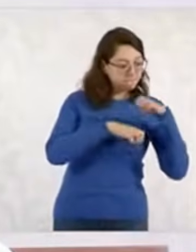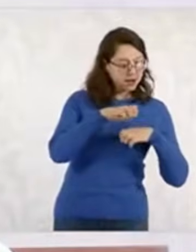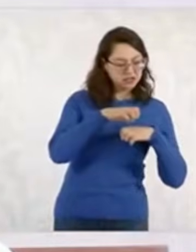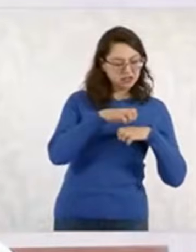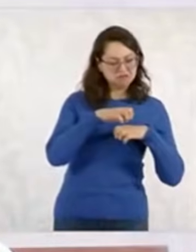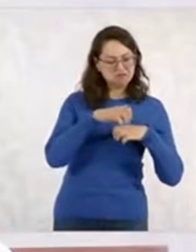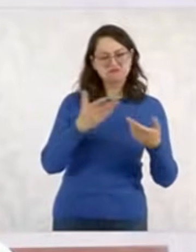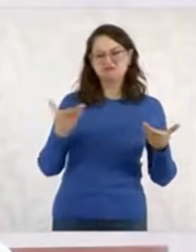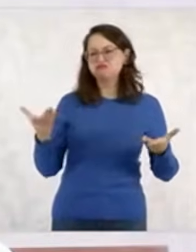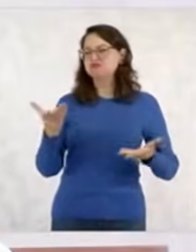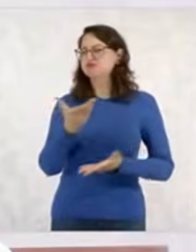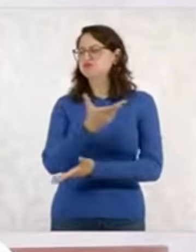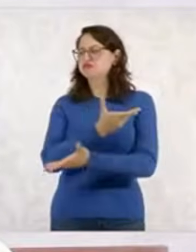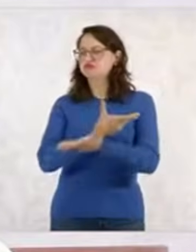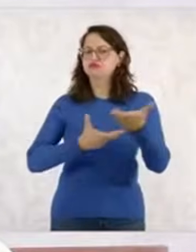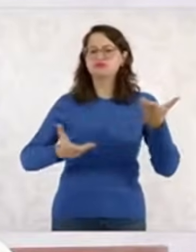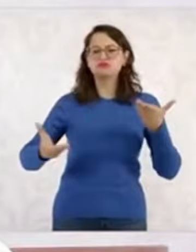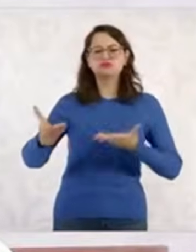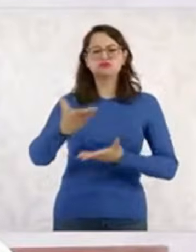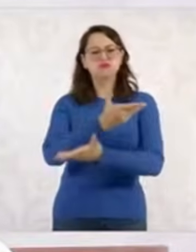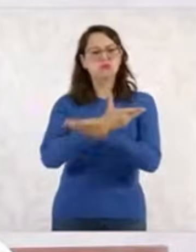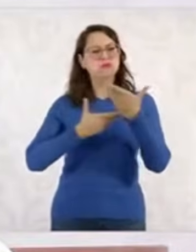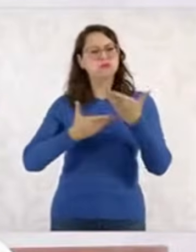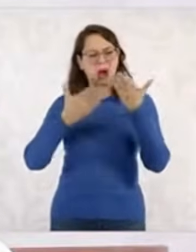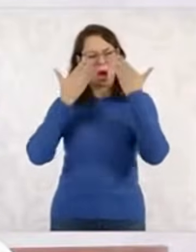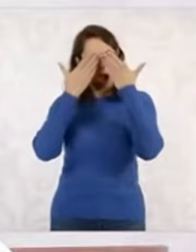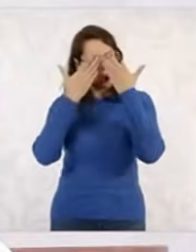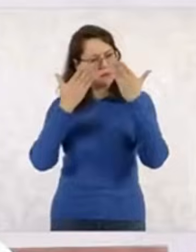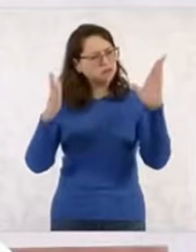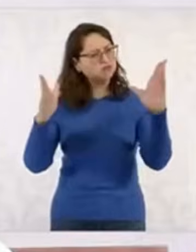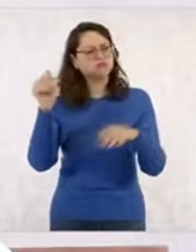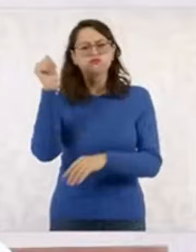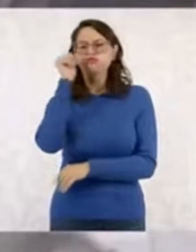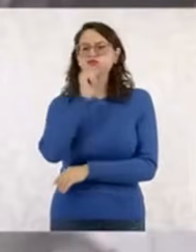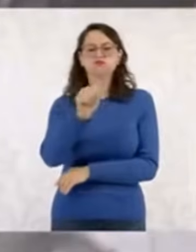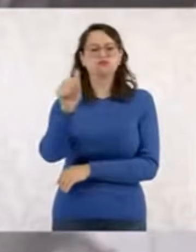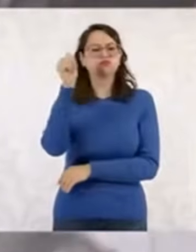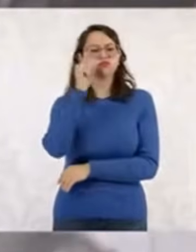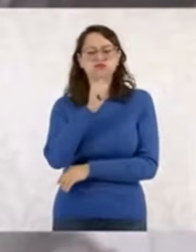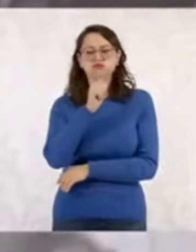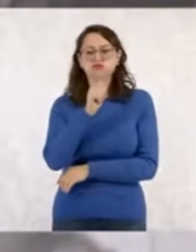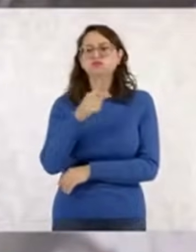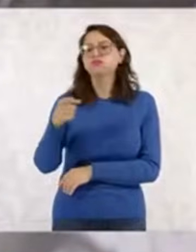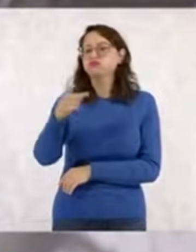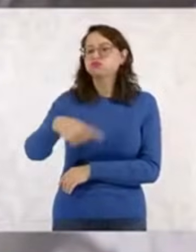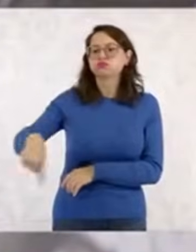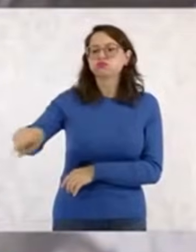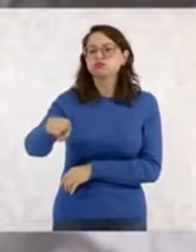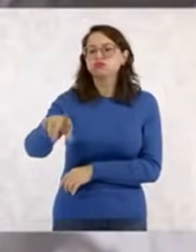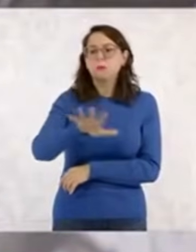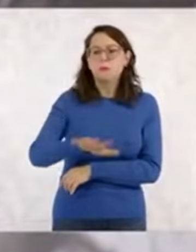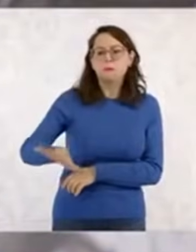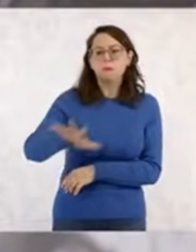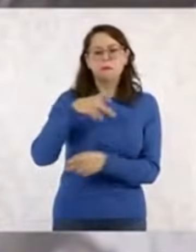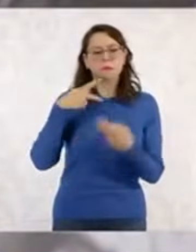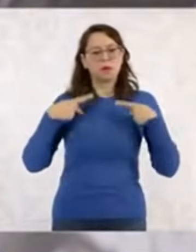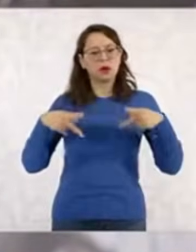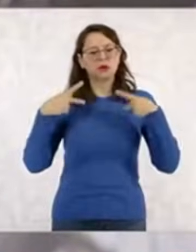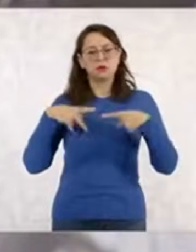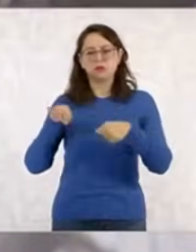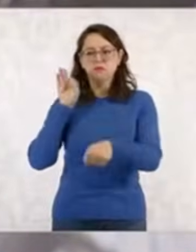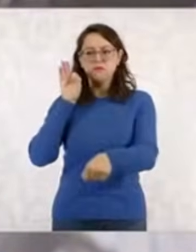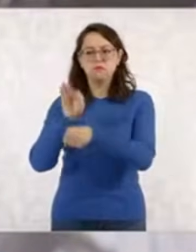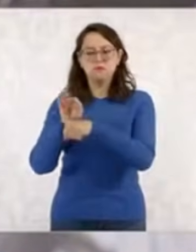que favorezcan a los distintos grupos de población, en especial a los grupos más vulnerables. Afortunadamente,